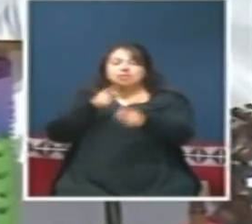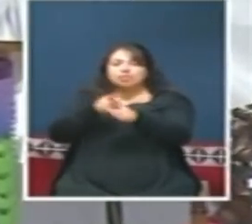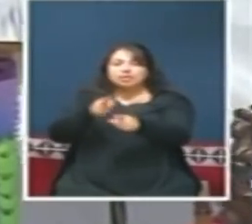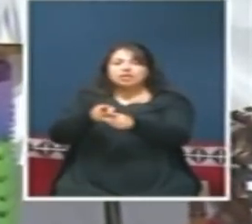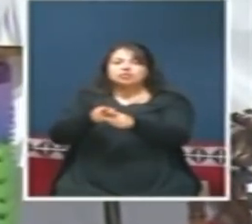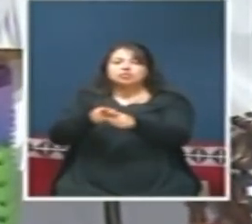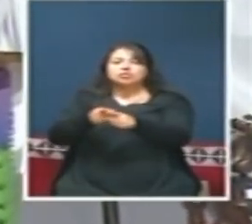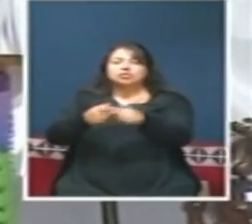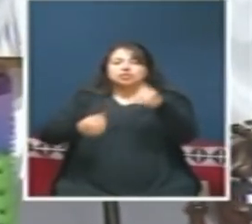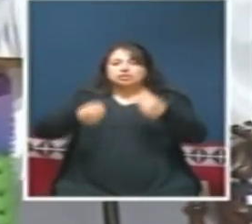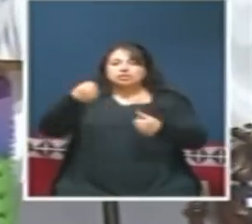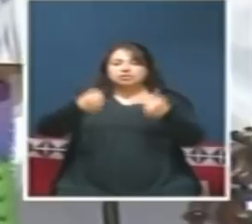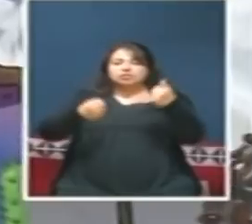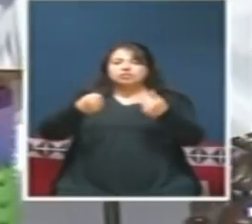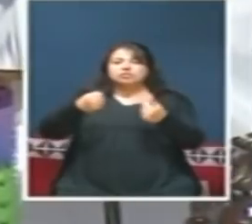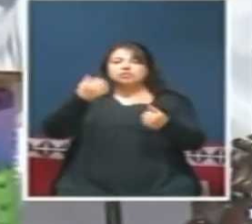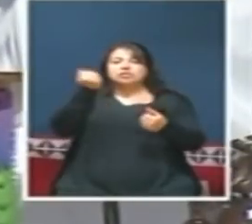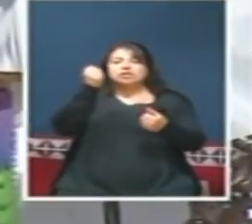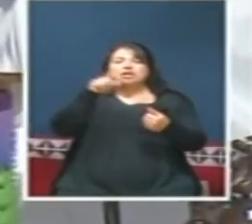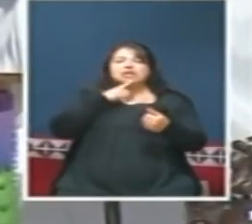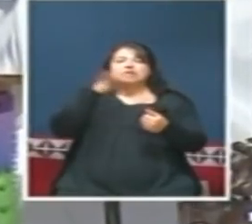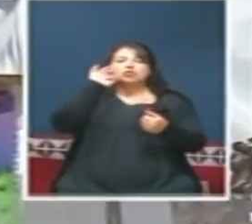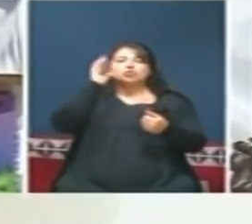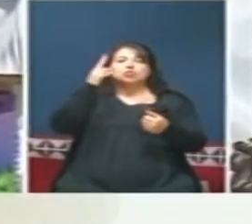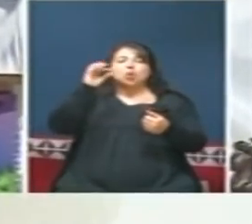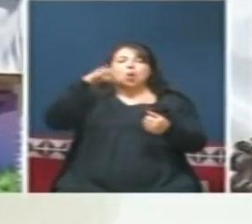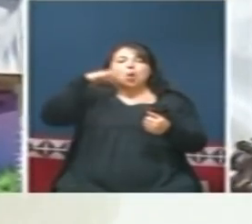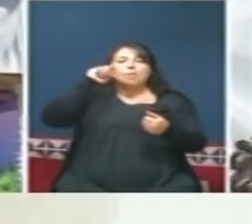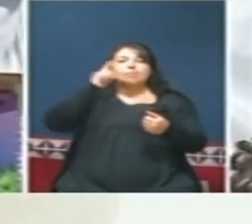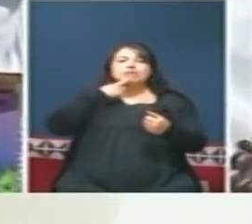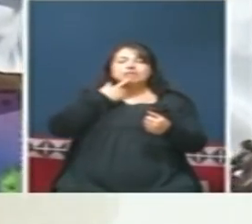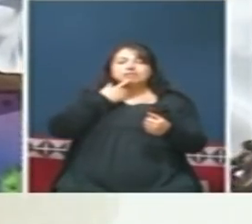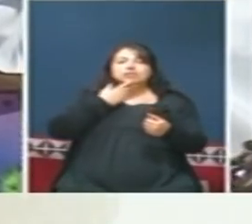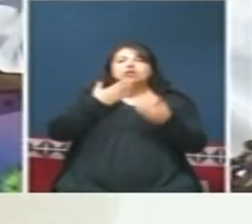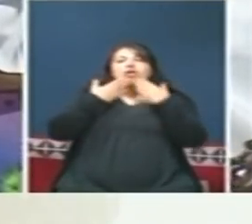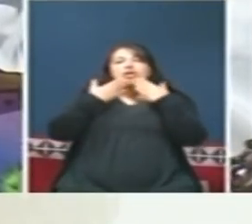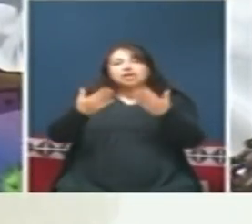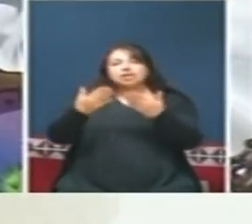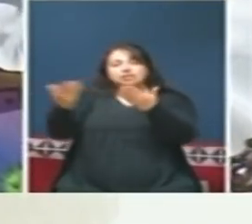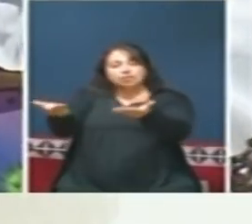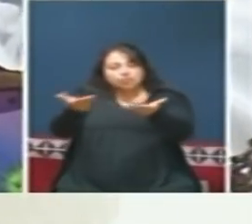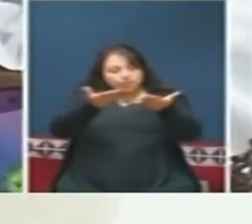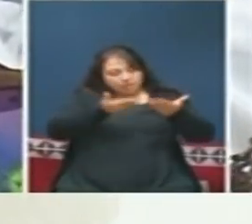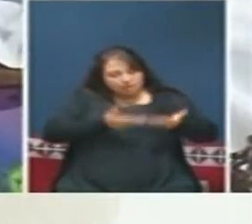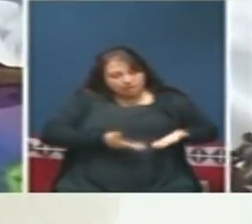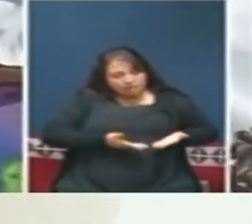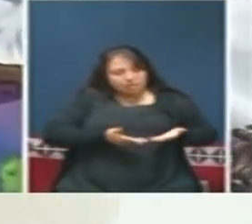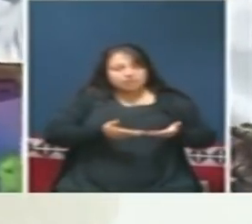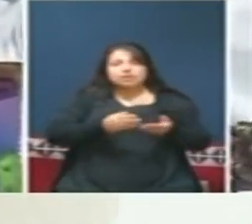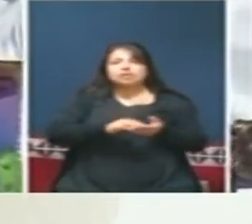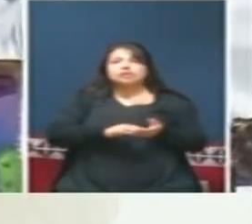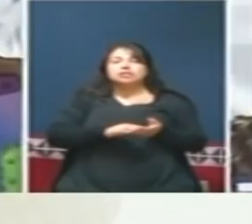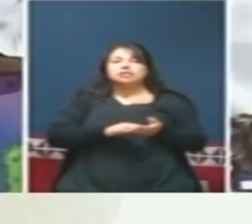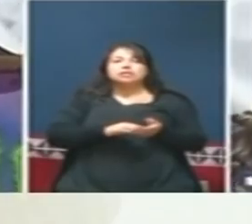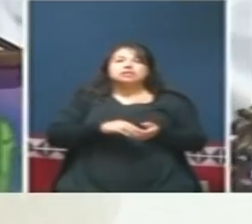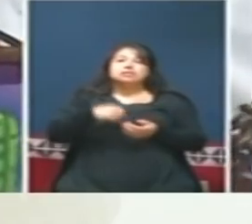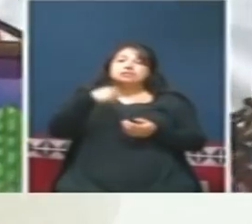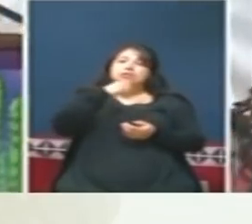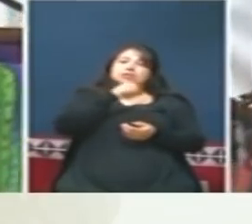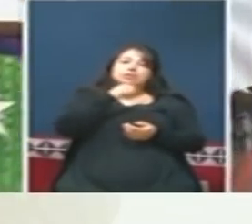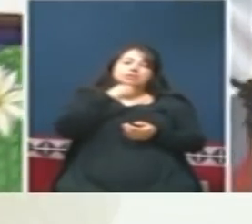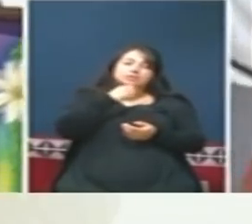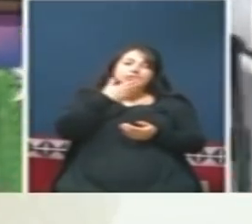vehículo, Arturo Pinto. Así que también le damos un gracias grande por su presencia y lo invitamos si nos quiere decir una palabrita.